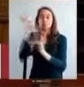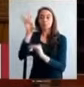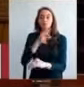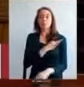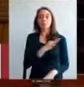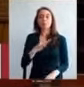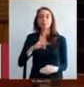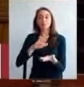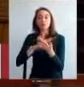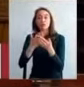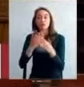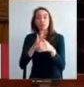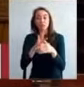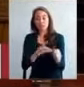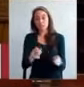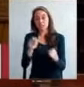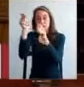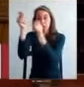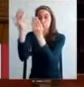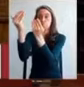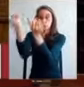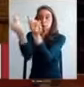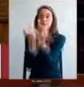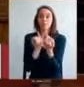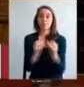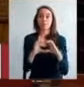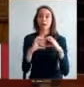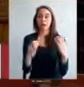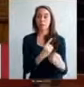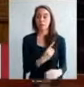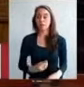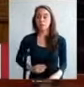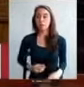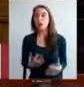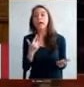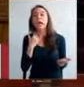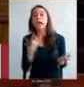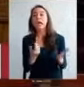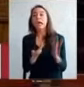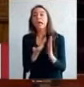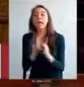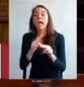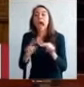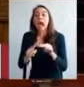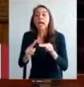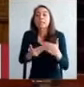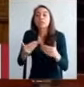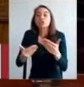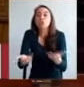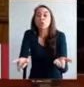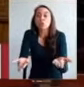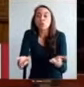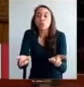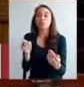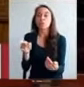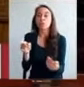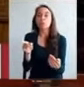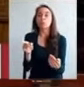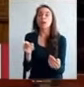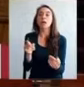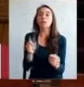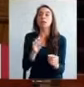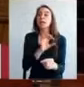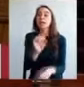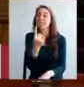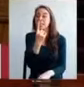al ministro de salud para que le informe a esta cámara cuáles son los avances que tienen en ese camino para